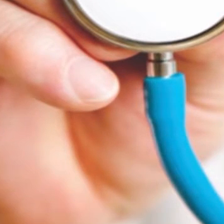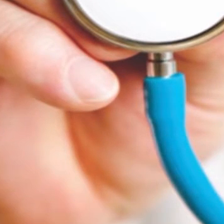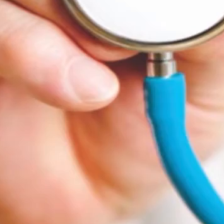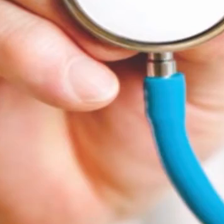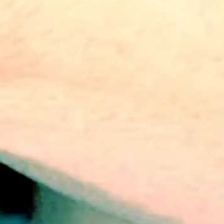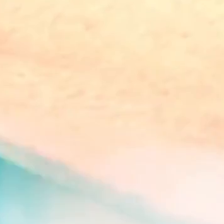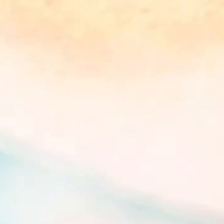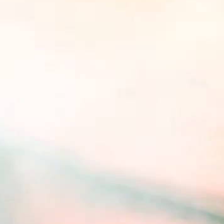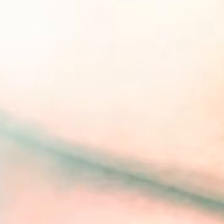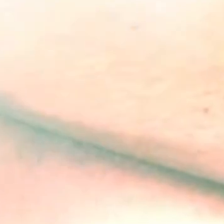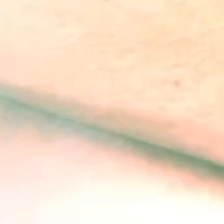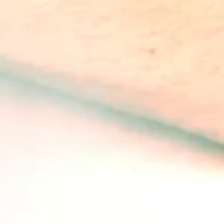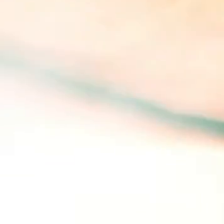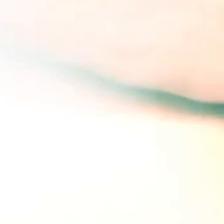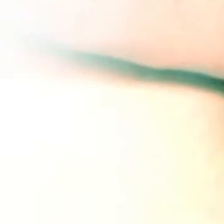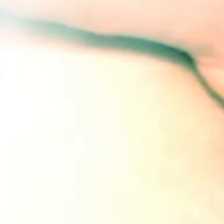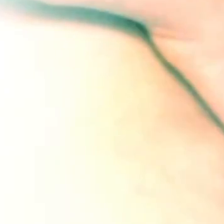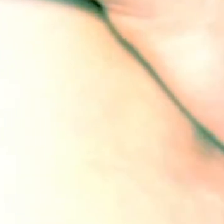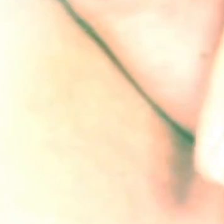312-751-7722.